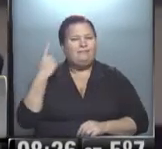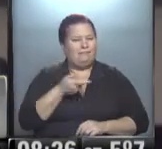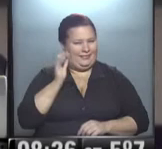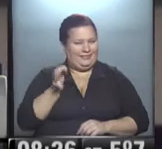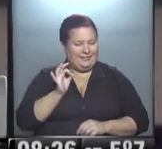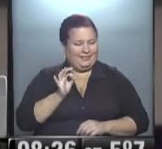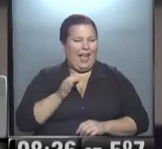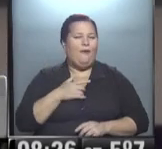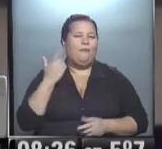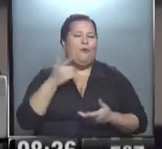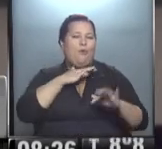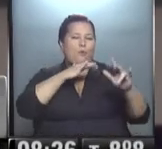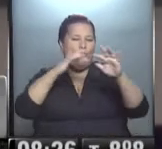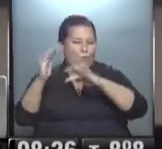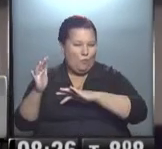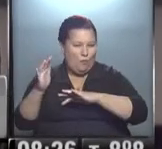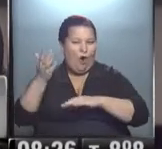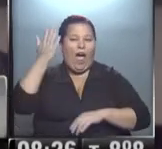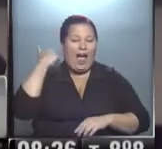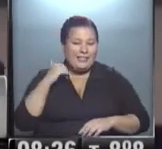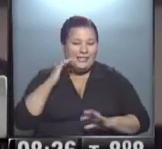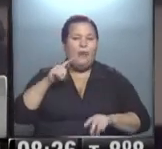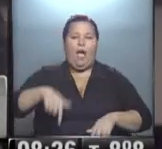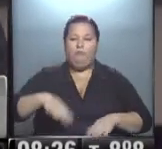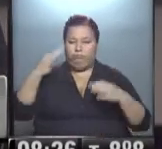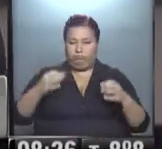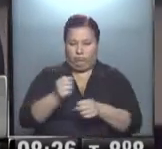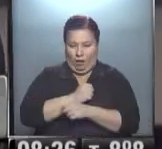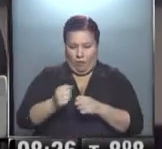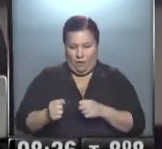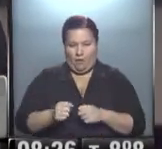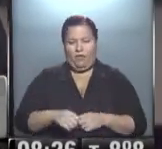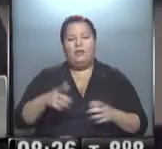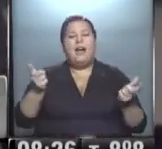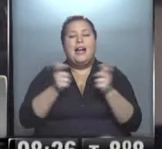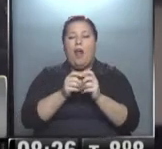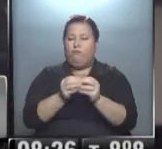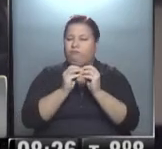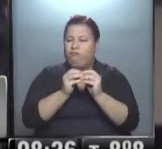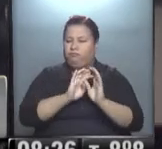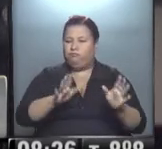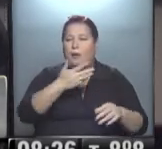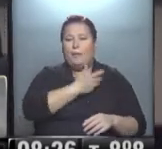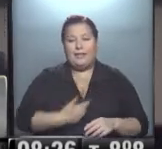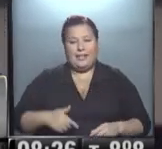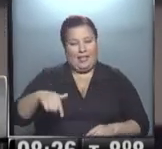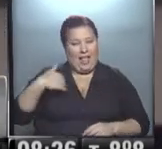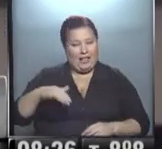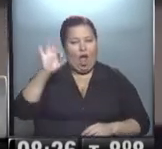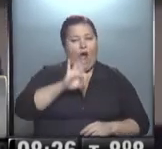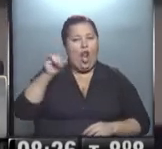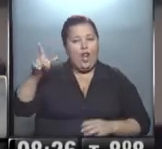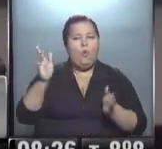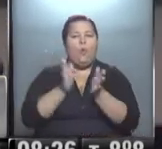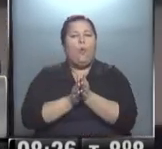se conocía porque se había comentado ayer pero ahora lo confirmó después de esta reunión que tuvo la presidenta de la nación en olivos